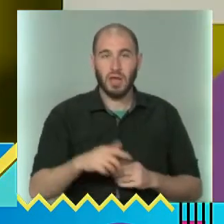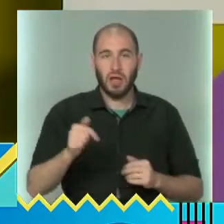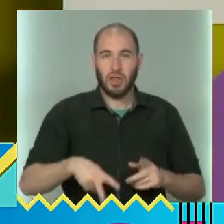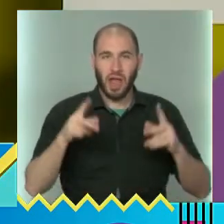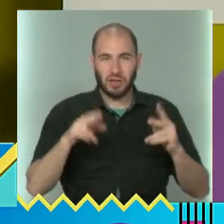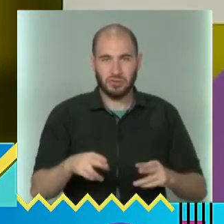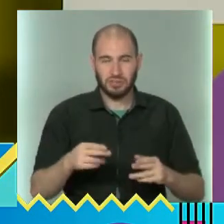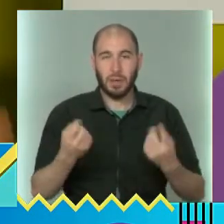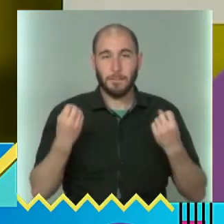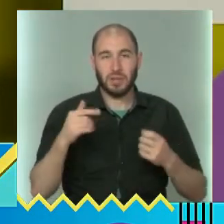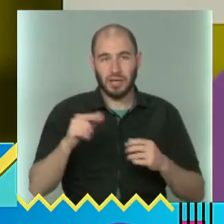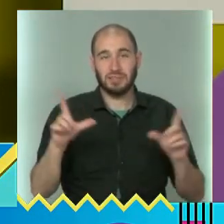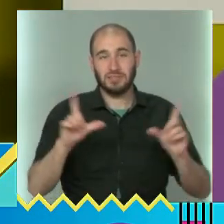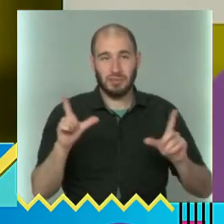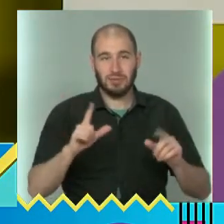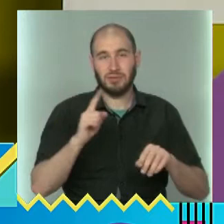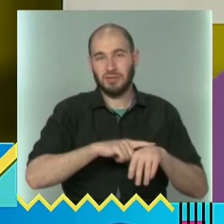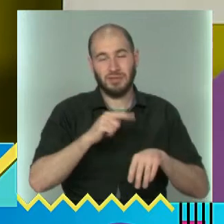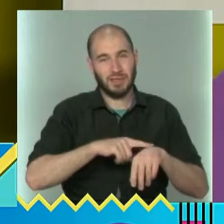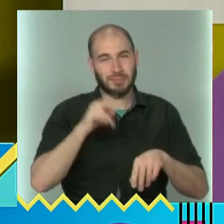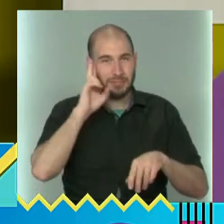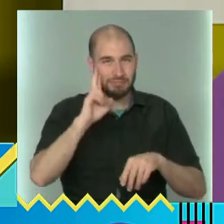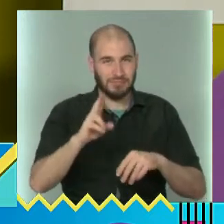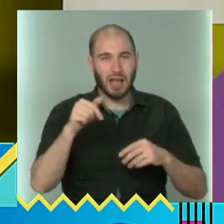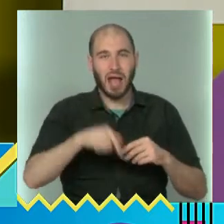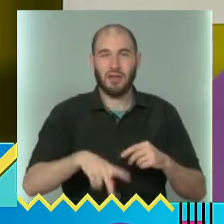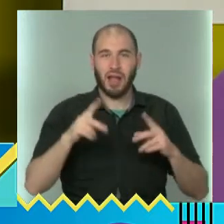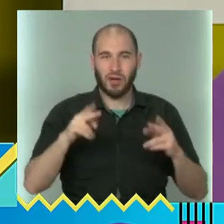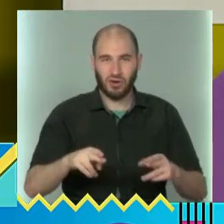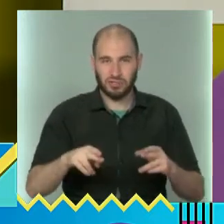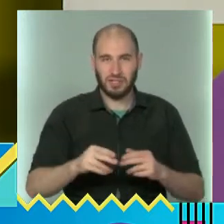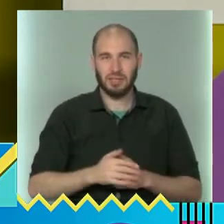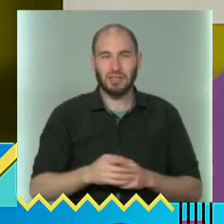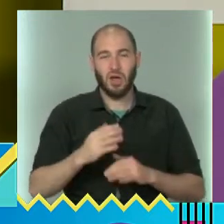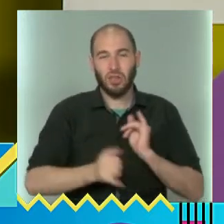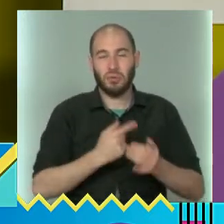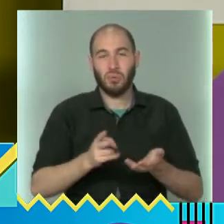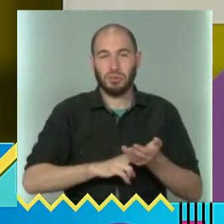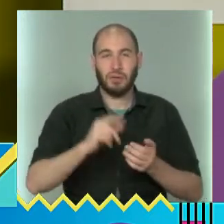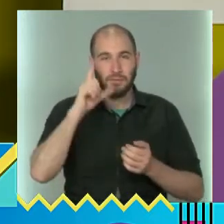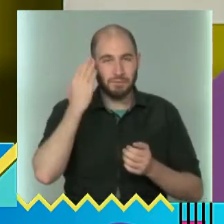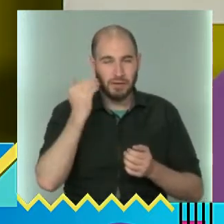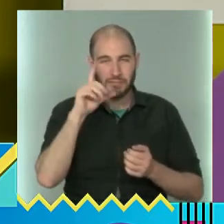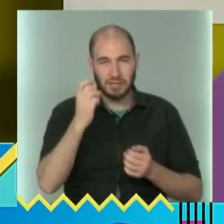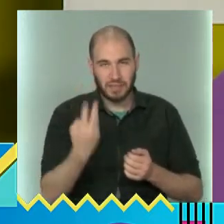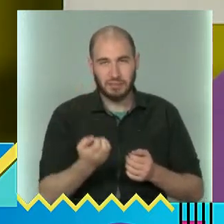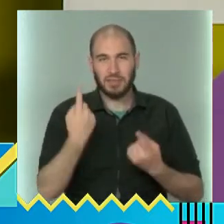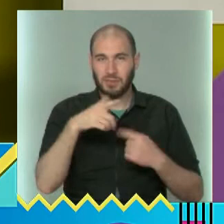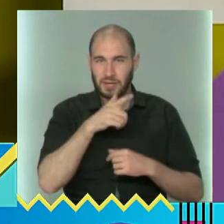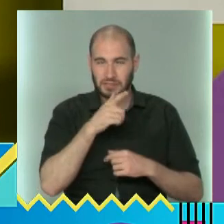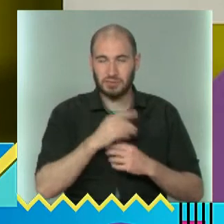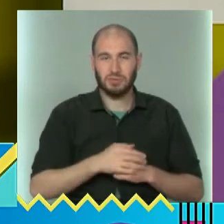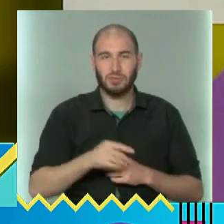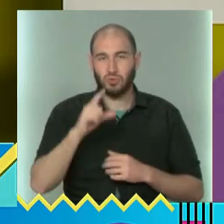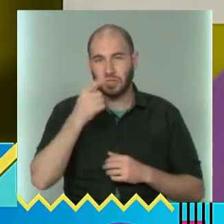un corte porque esto es tele y hay que respetar ciertos tiempos, así que nos vamos a ir a un corte. Les repito, redes sociales, Facebook, Instagram, distintos